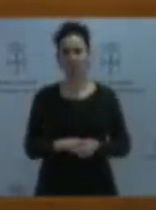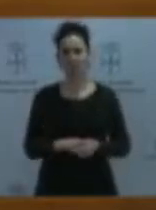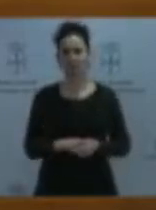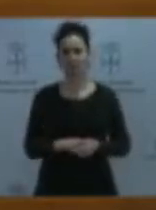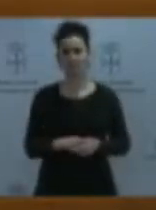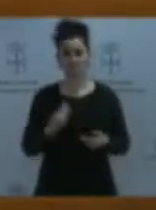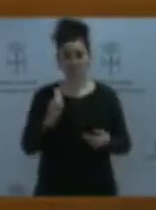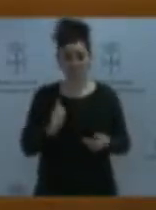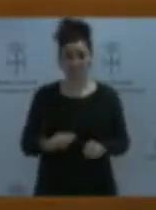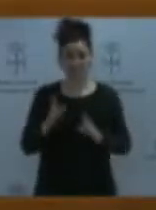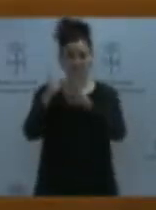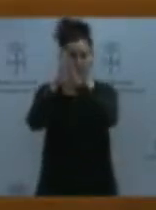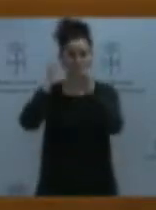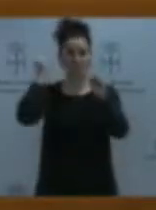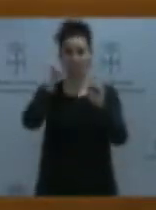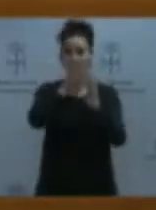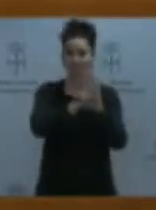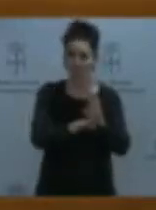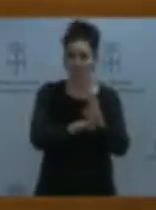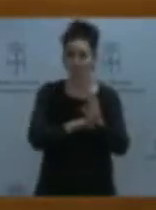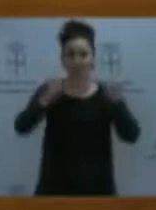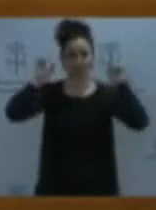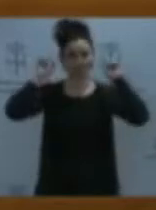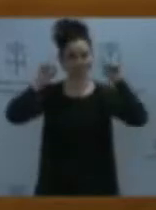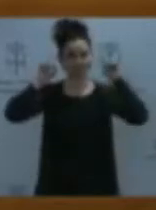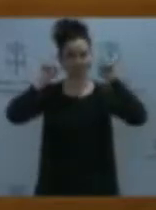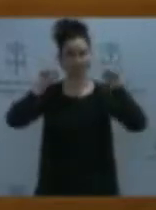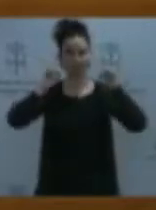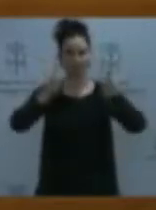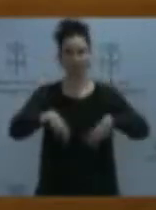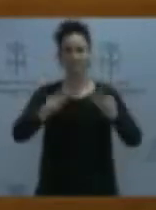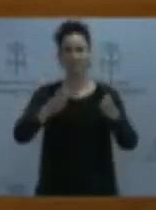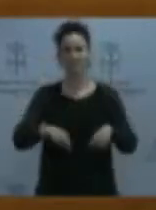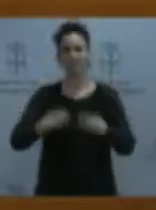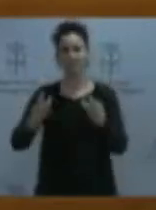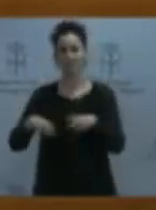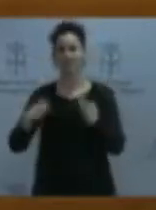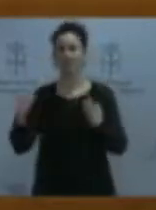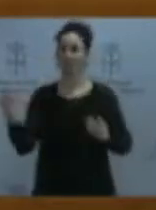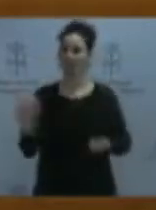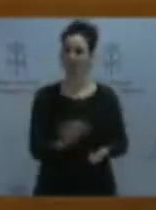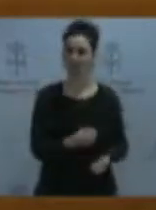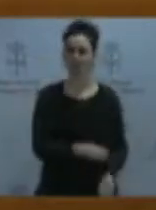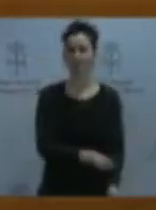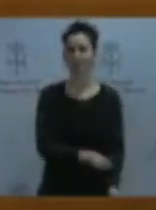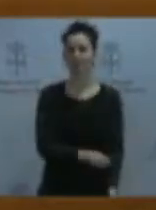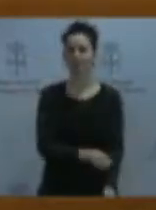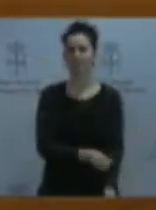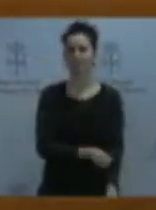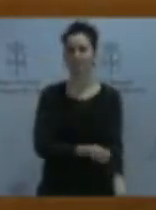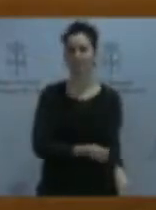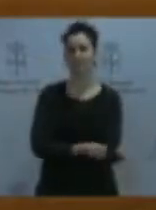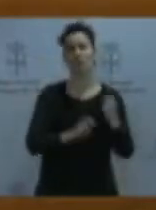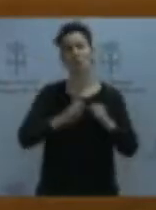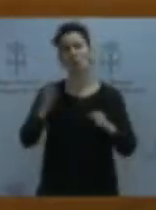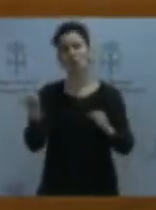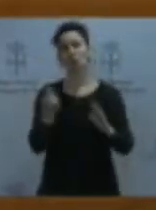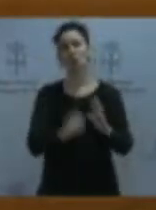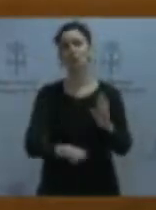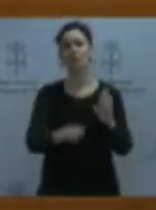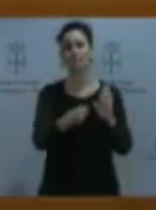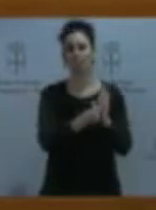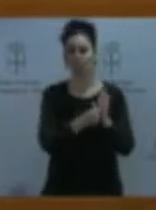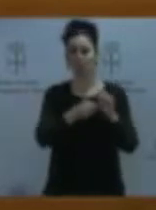impartir y renovar de forma actualizada. Otro de los puntos que tiene esta moción y que claramente es una